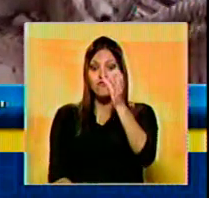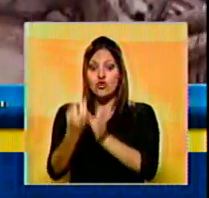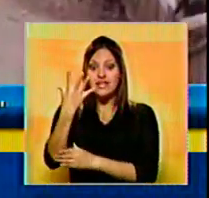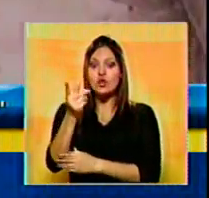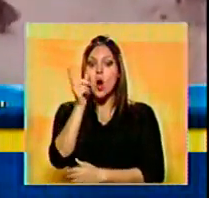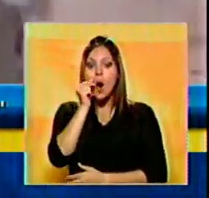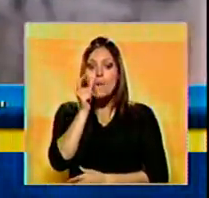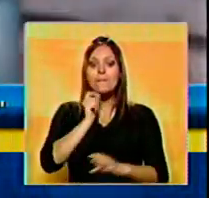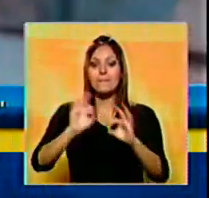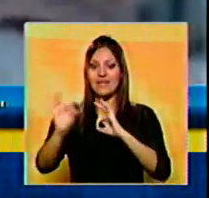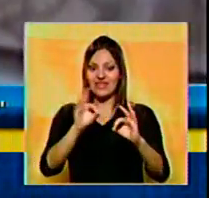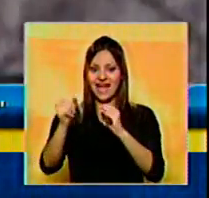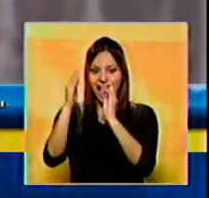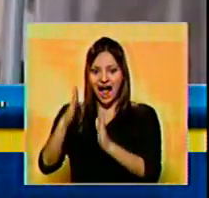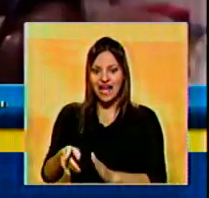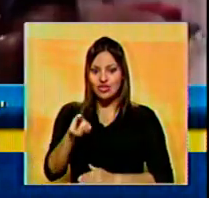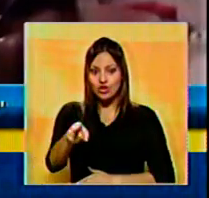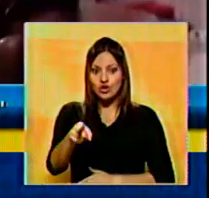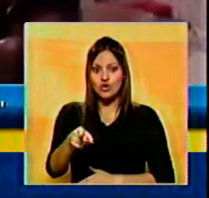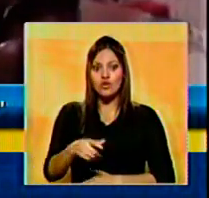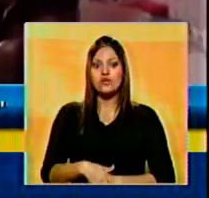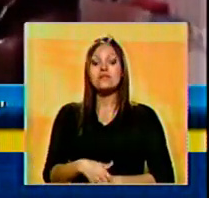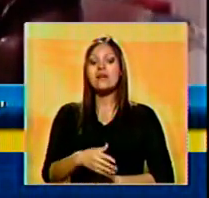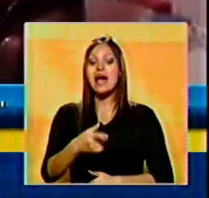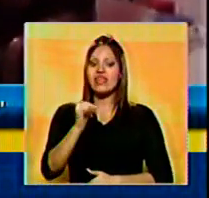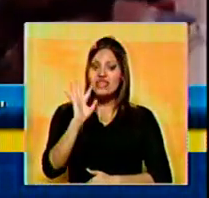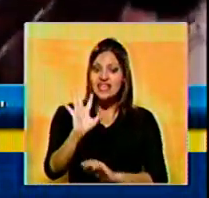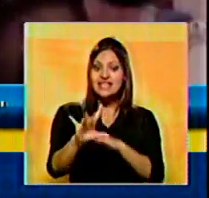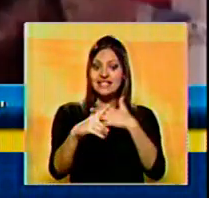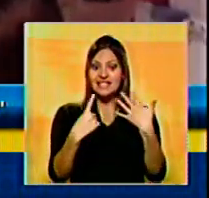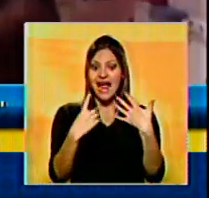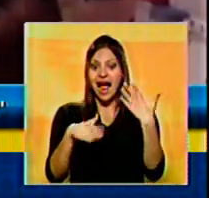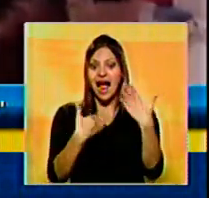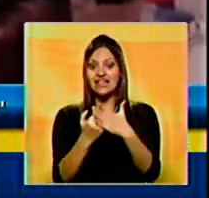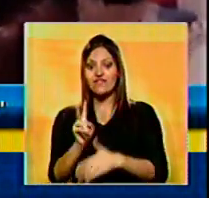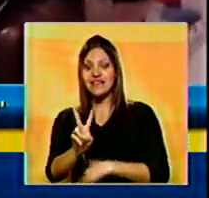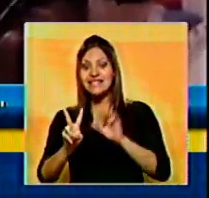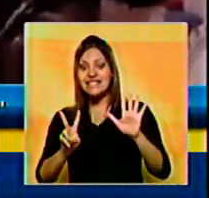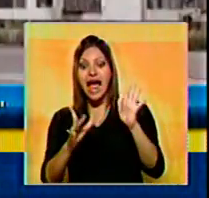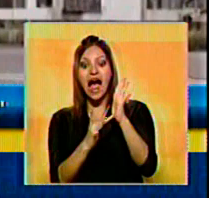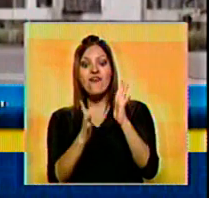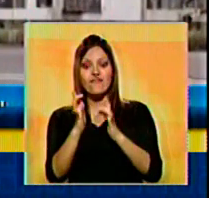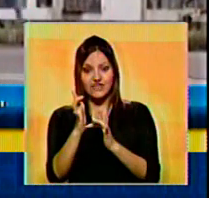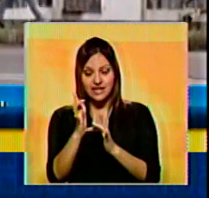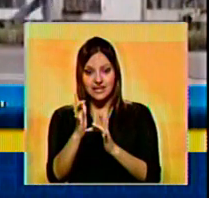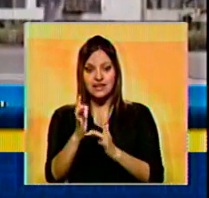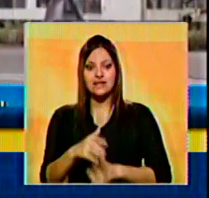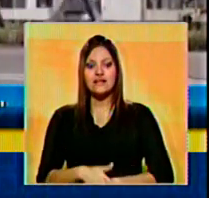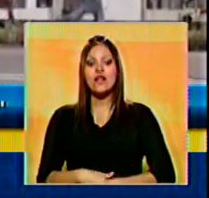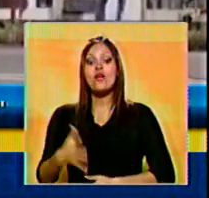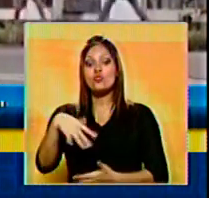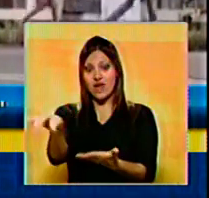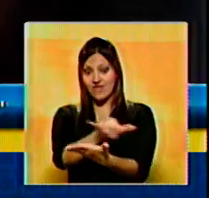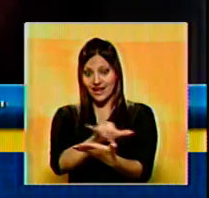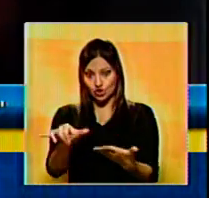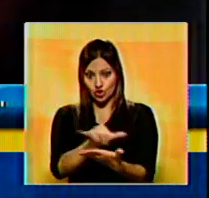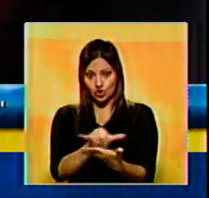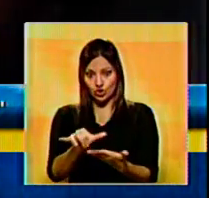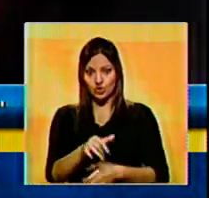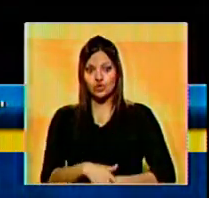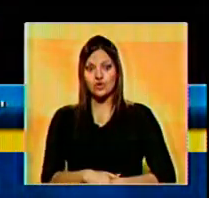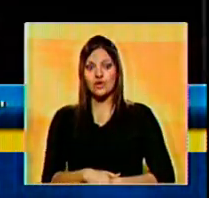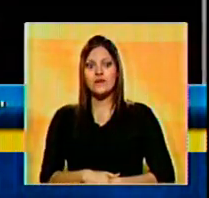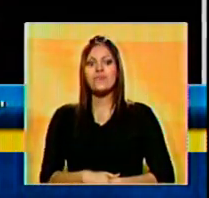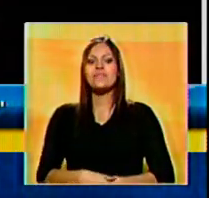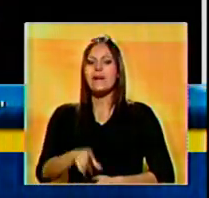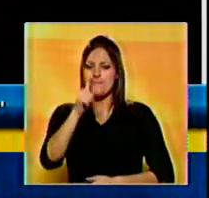actor Robert De Niro, que se llevará a cabo del 16 al 27 de abril en la ciudad de Nueva York. La cinta de Mariana